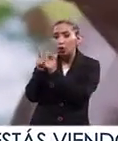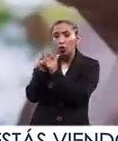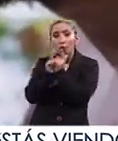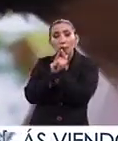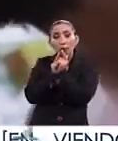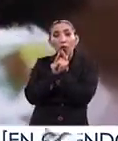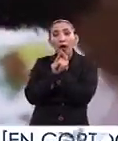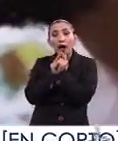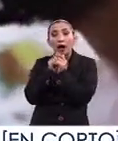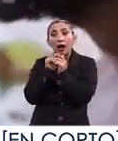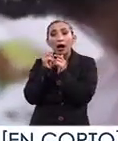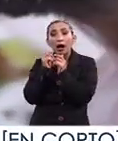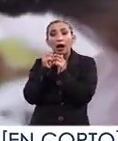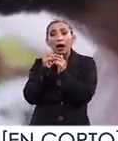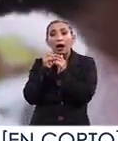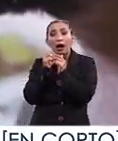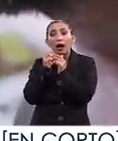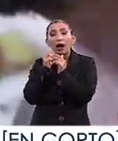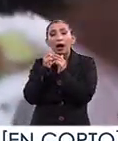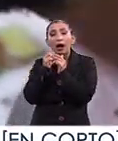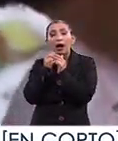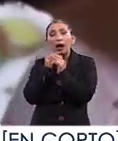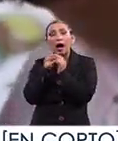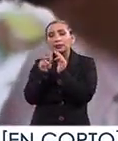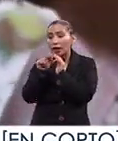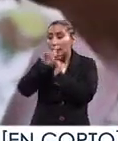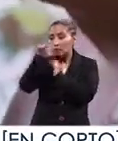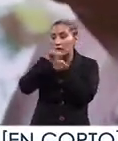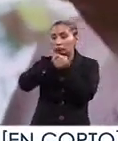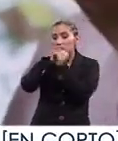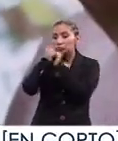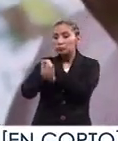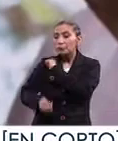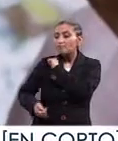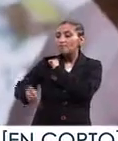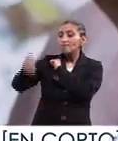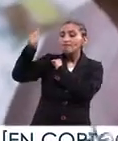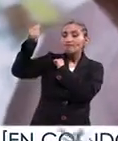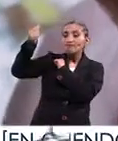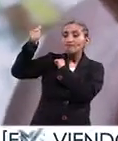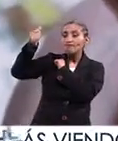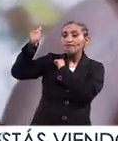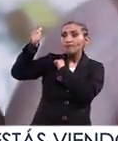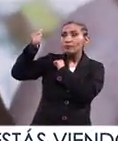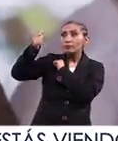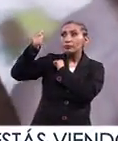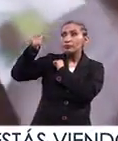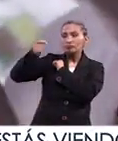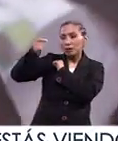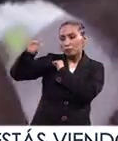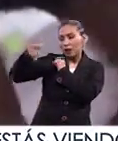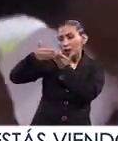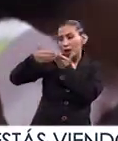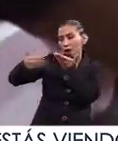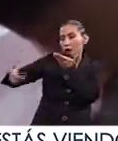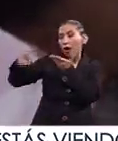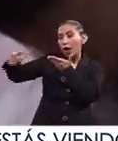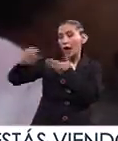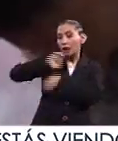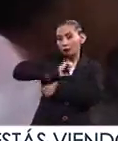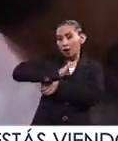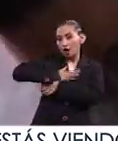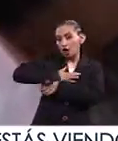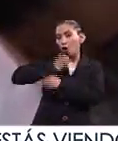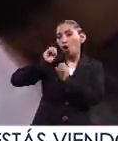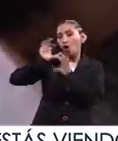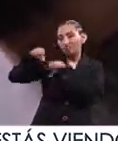grupo hasta ser uno de los primeros, digamos, en este caso, españoles